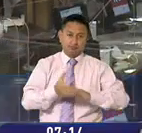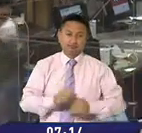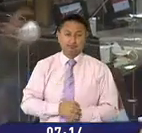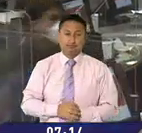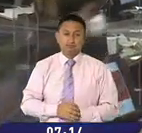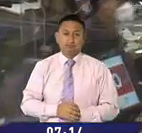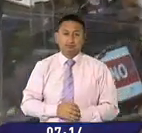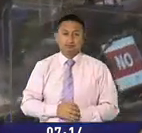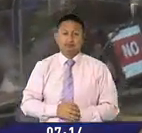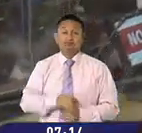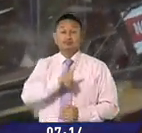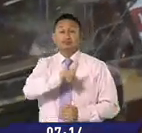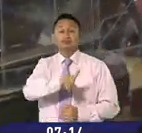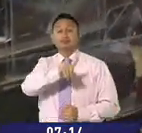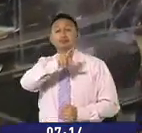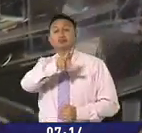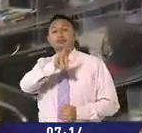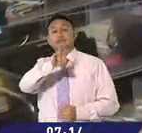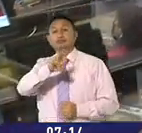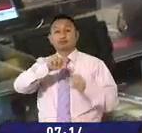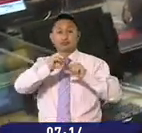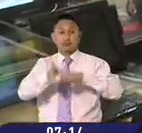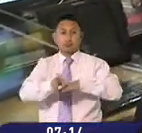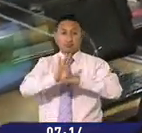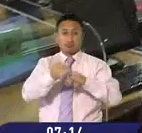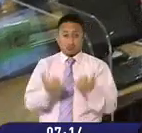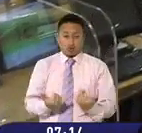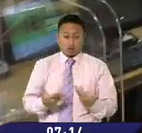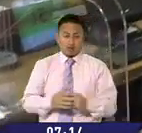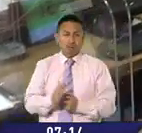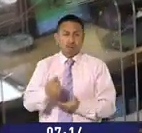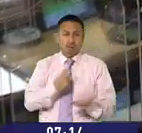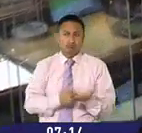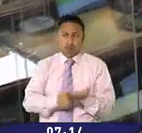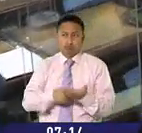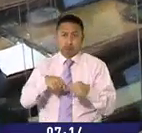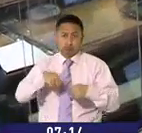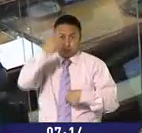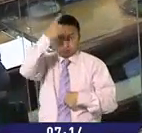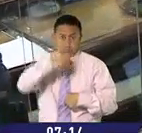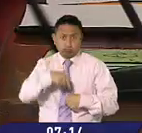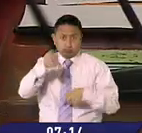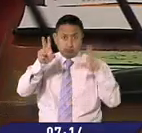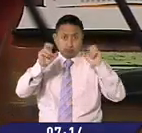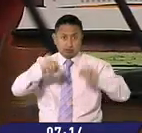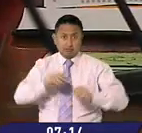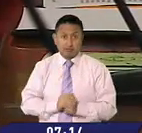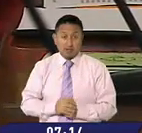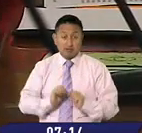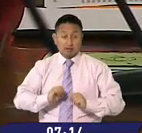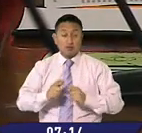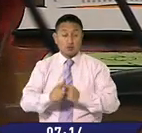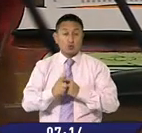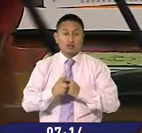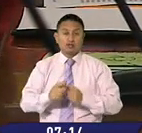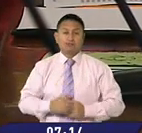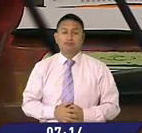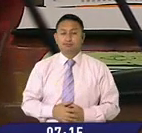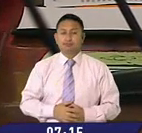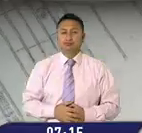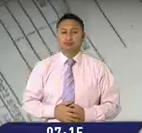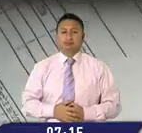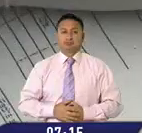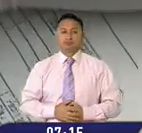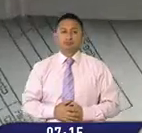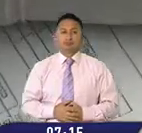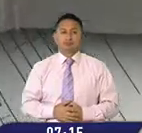137 asambleístas quedará la discusión y resolución de este tema, que es de urgencia nacional, informó Valeria Navarro.